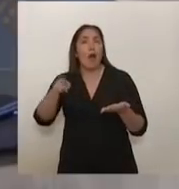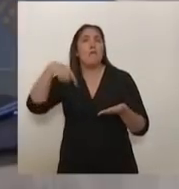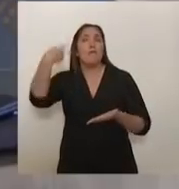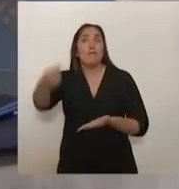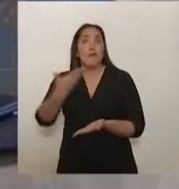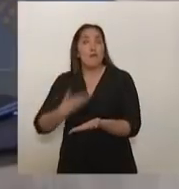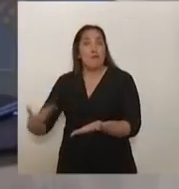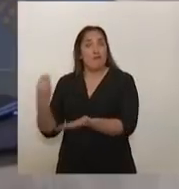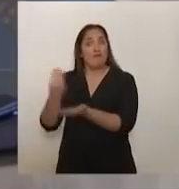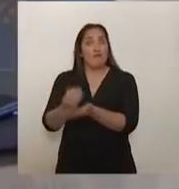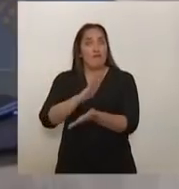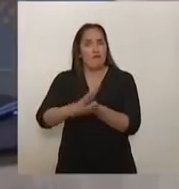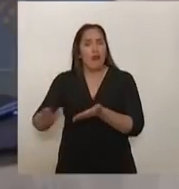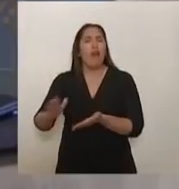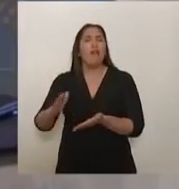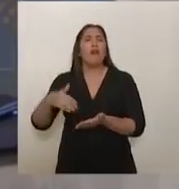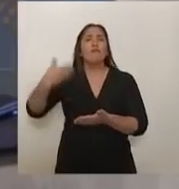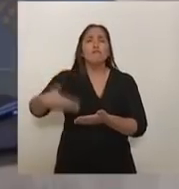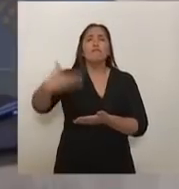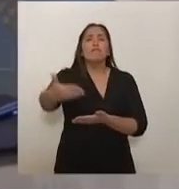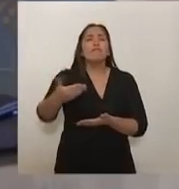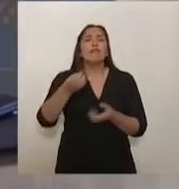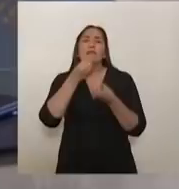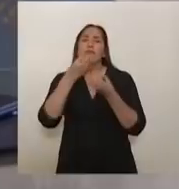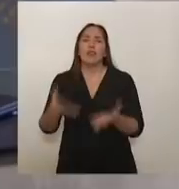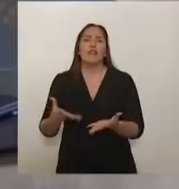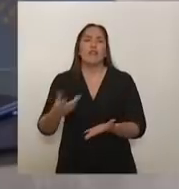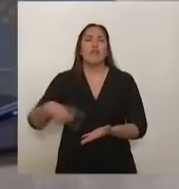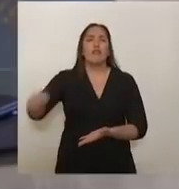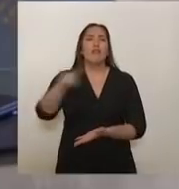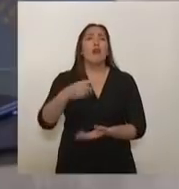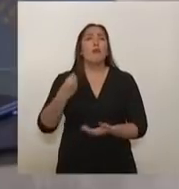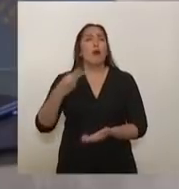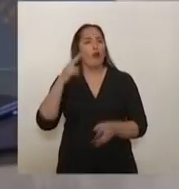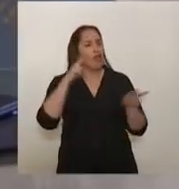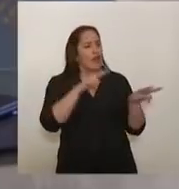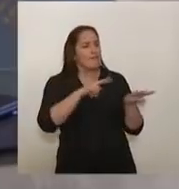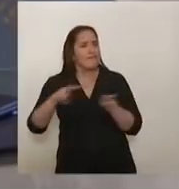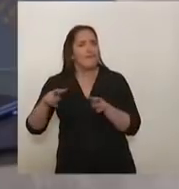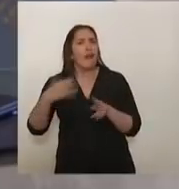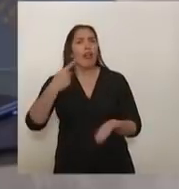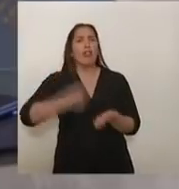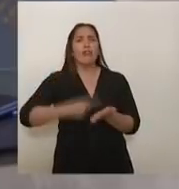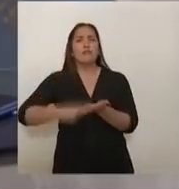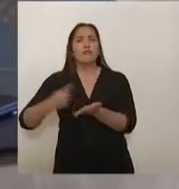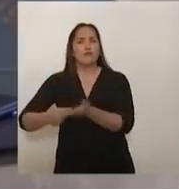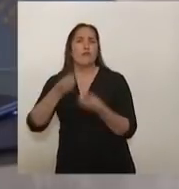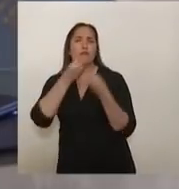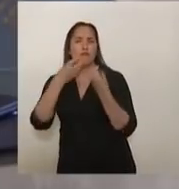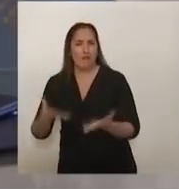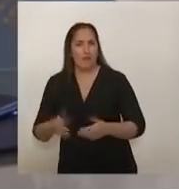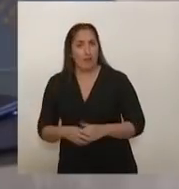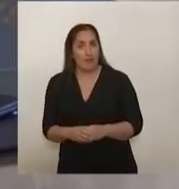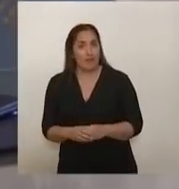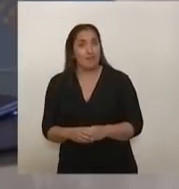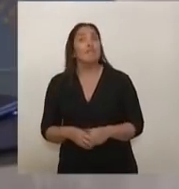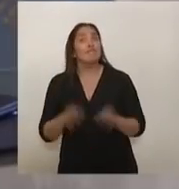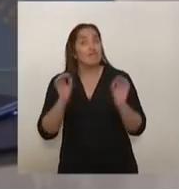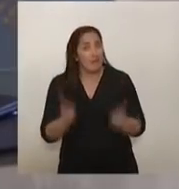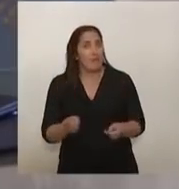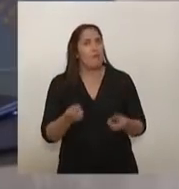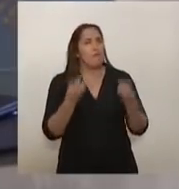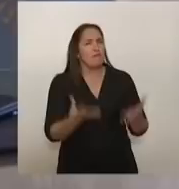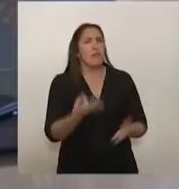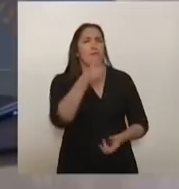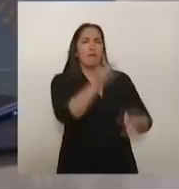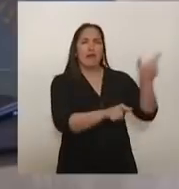del gobierno y los que vengan después, porque podrán tomar mejores decisiones. Y es bueno para los